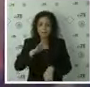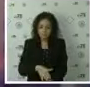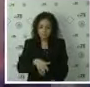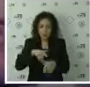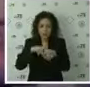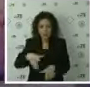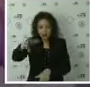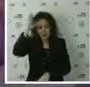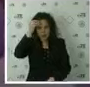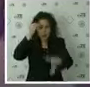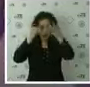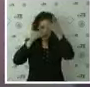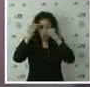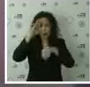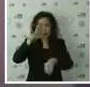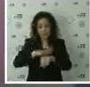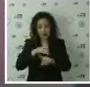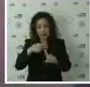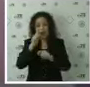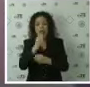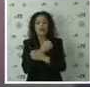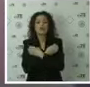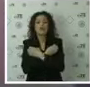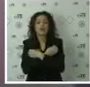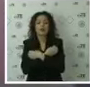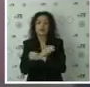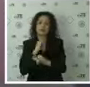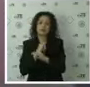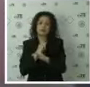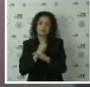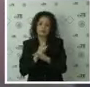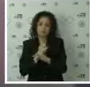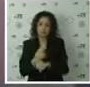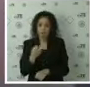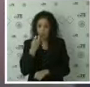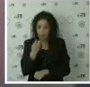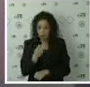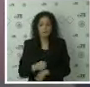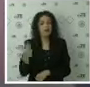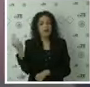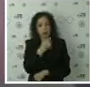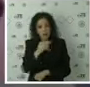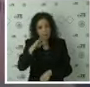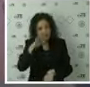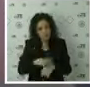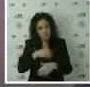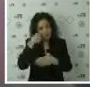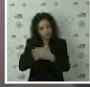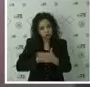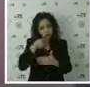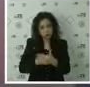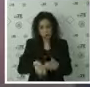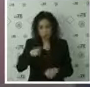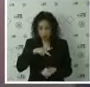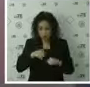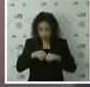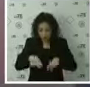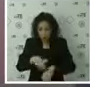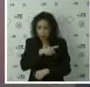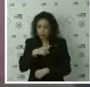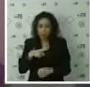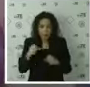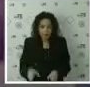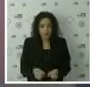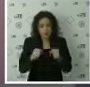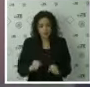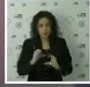en el caso de la educación en línea, y es por eso que debemos abogar porque nuestra información se encuentre totalmente segura y que de esta forma, en la